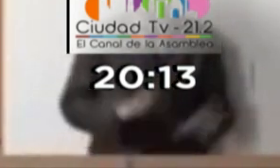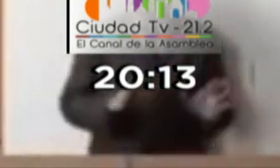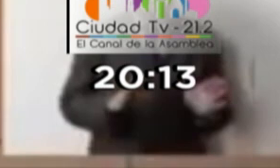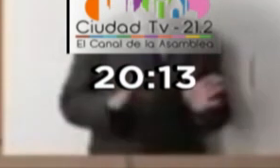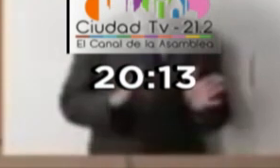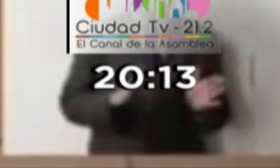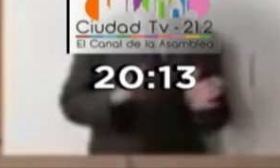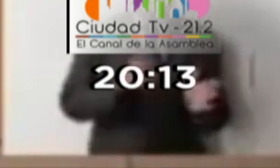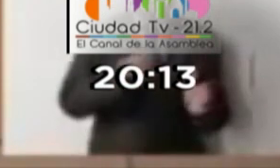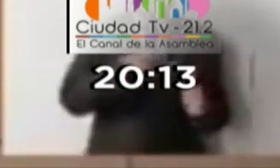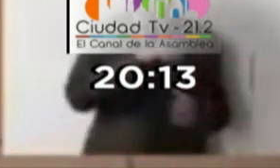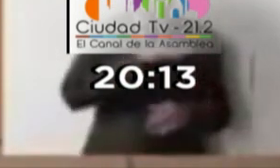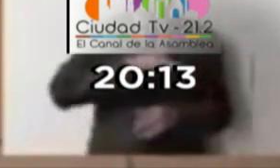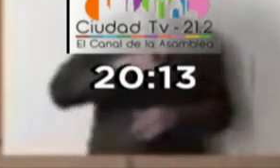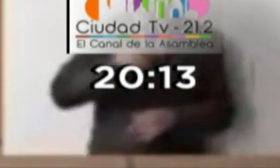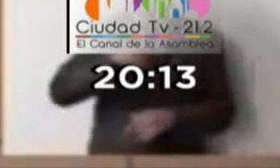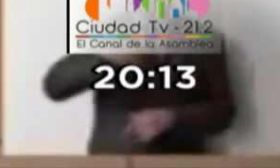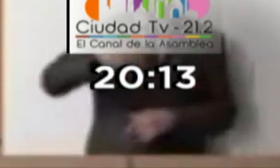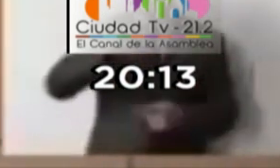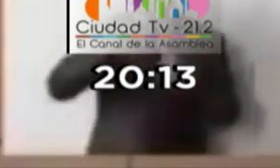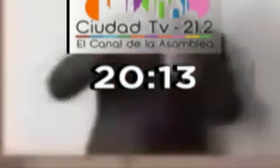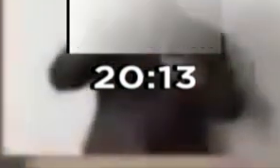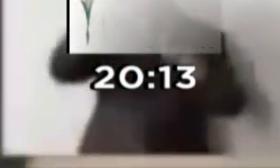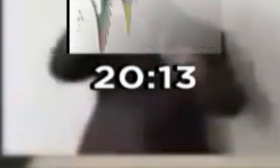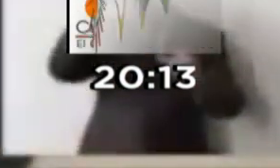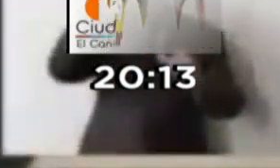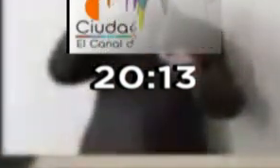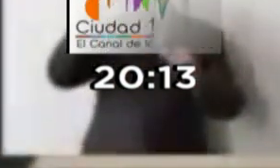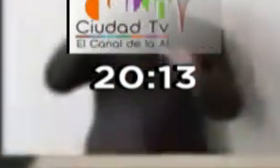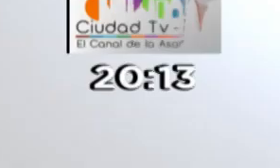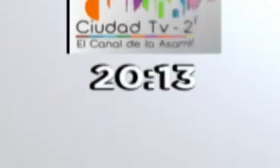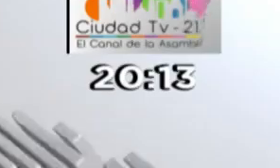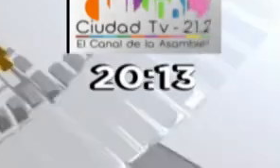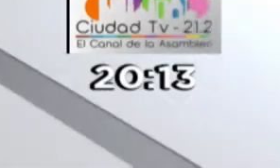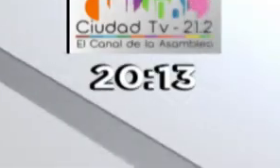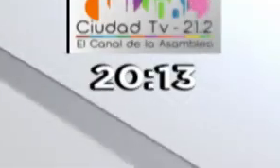ponernos de acuerdo. En La Ciudad y el Mundo, Rodrigo Muñoz.